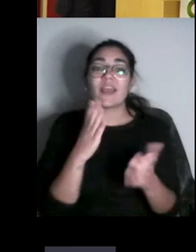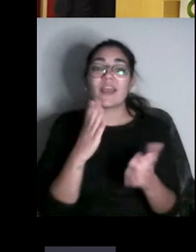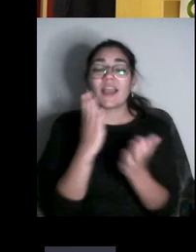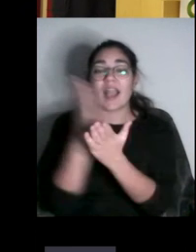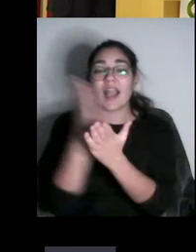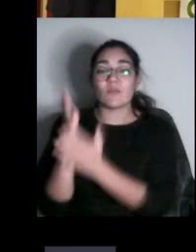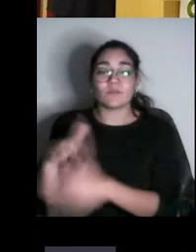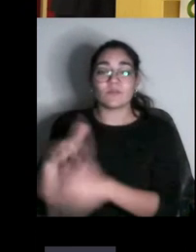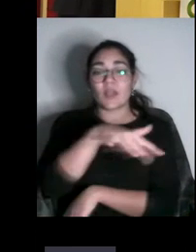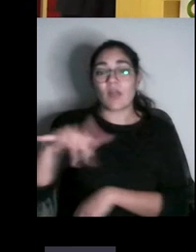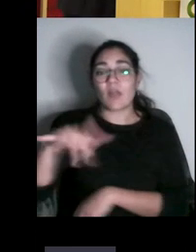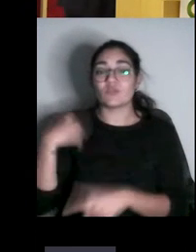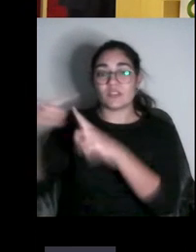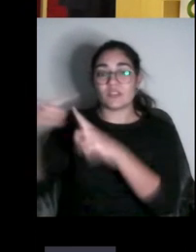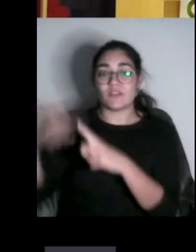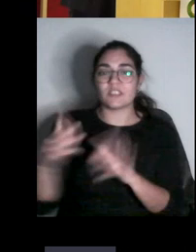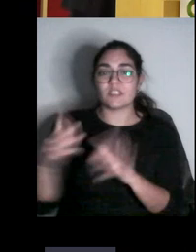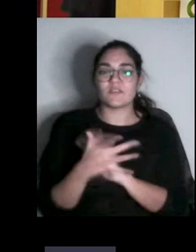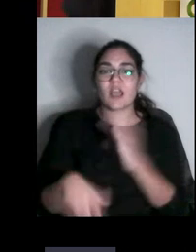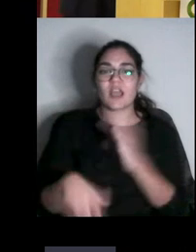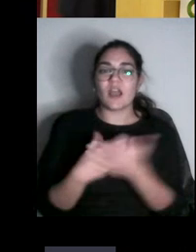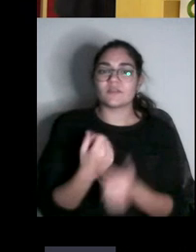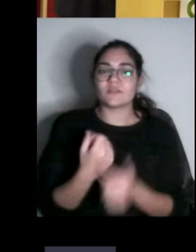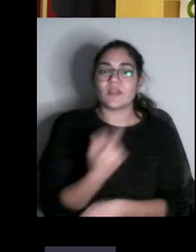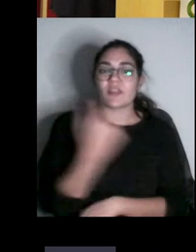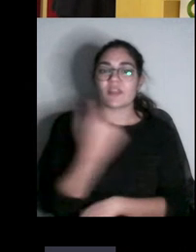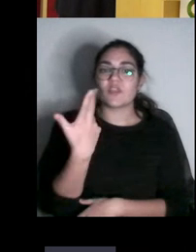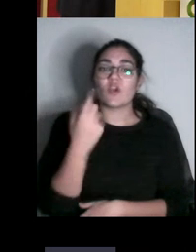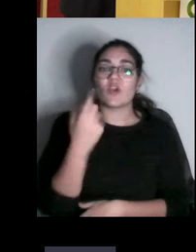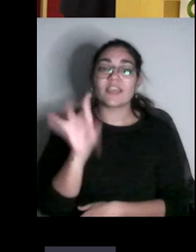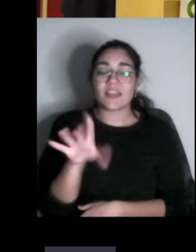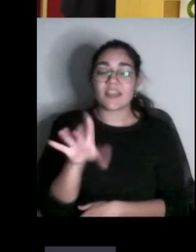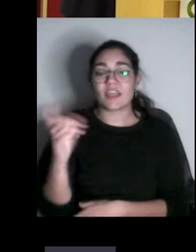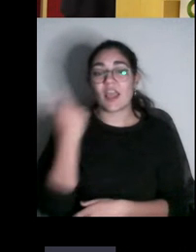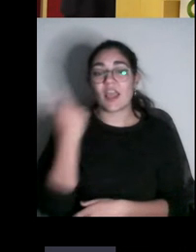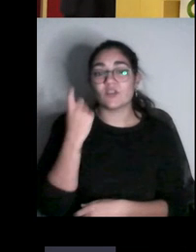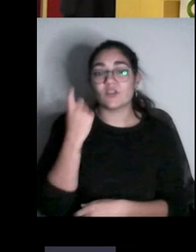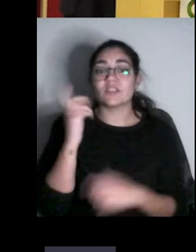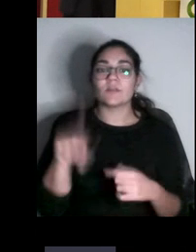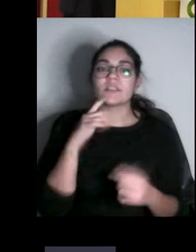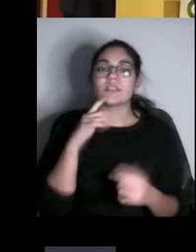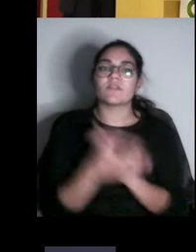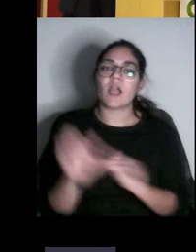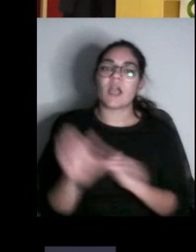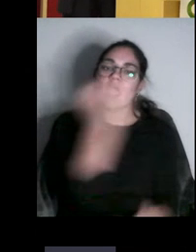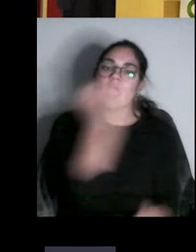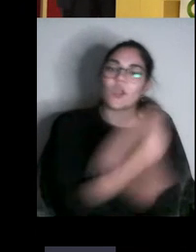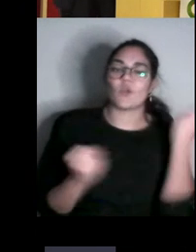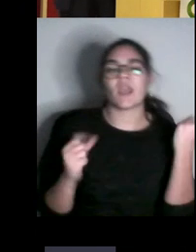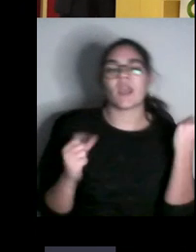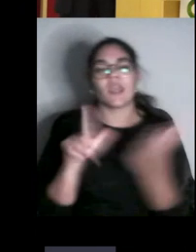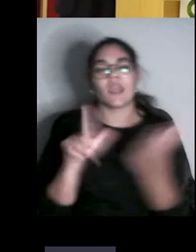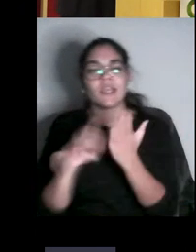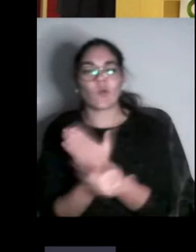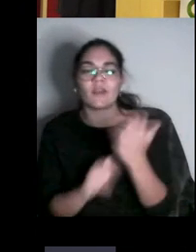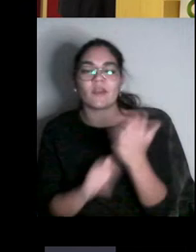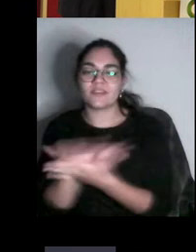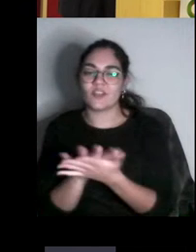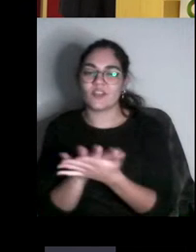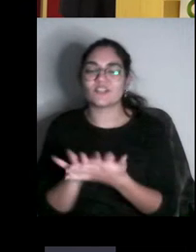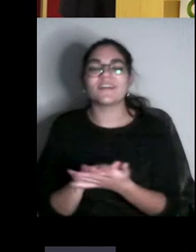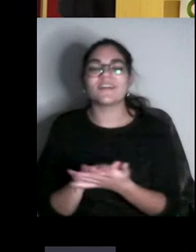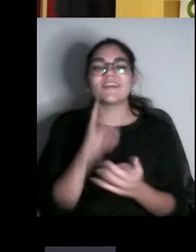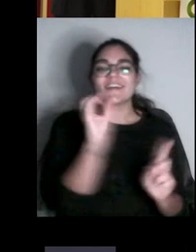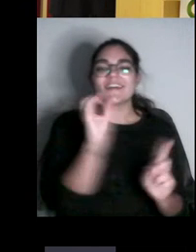115 alumnos de distintos grados como una economía lenguaje de signos y las plataformas que